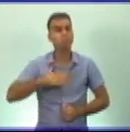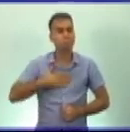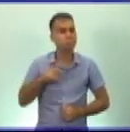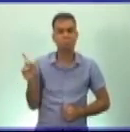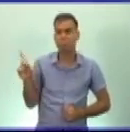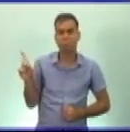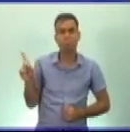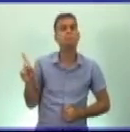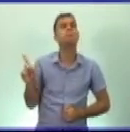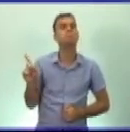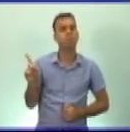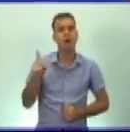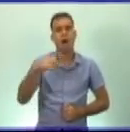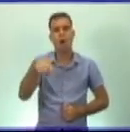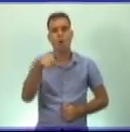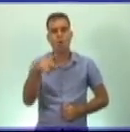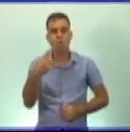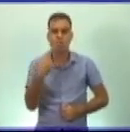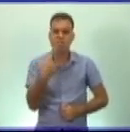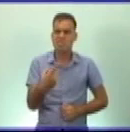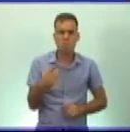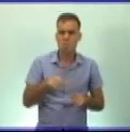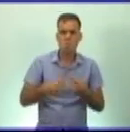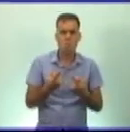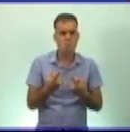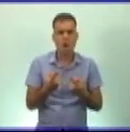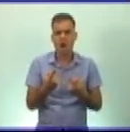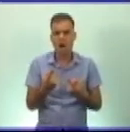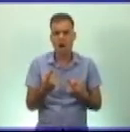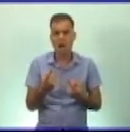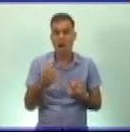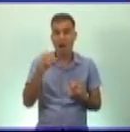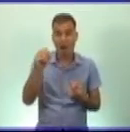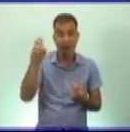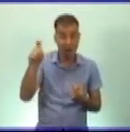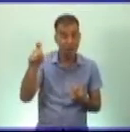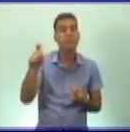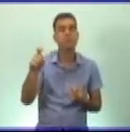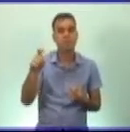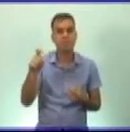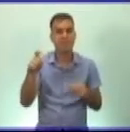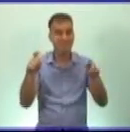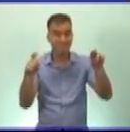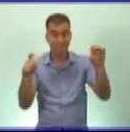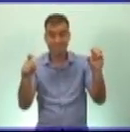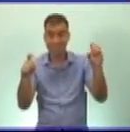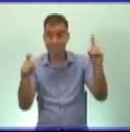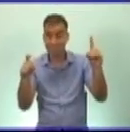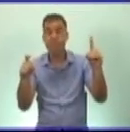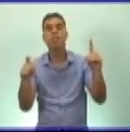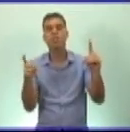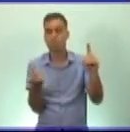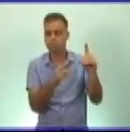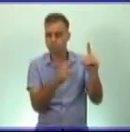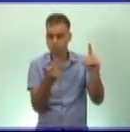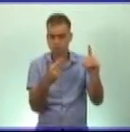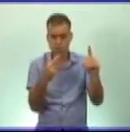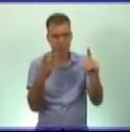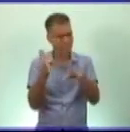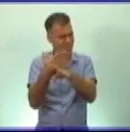que ustedes digan por qué la oxidación y la reducción, aunque son procesos contrarios, son dos